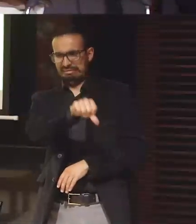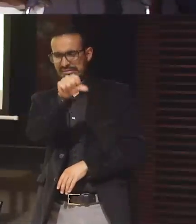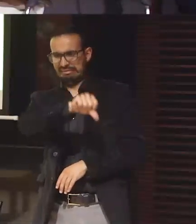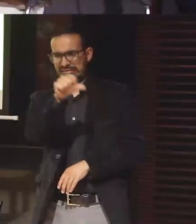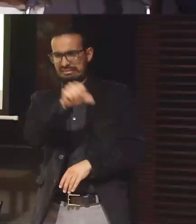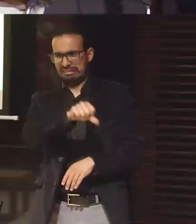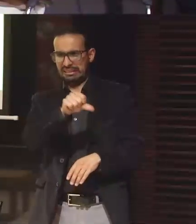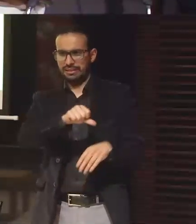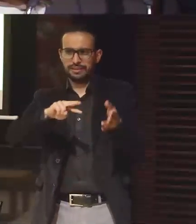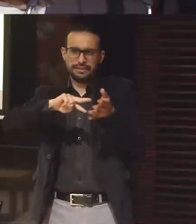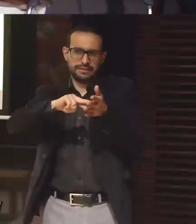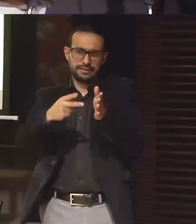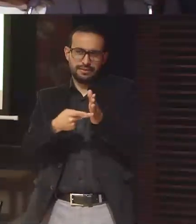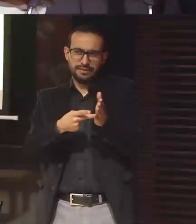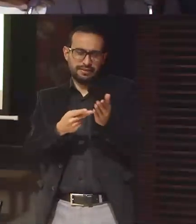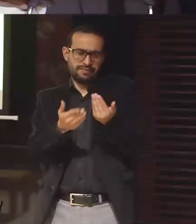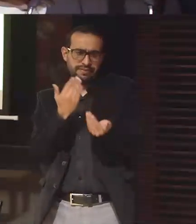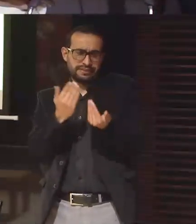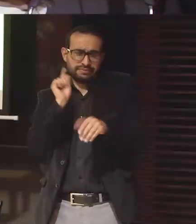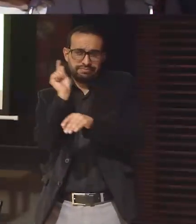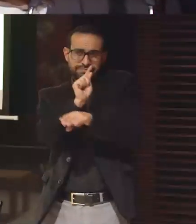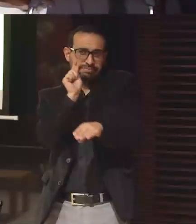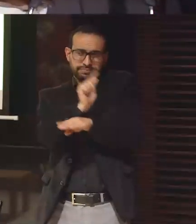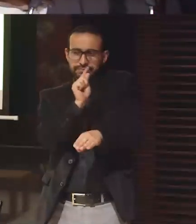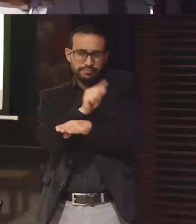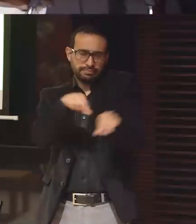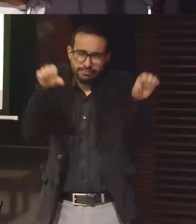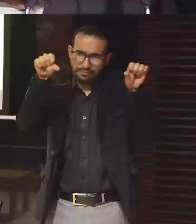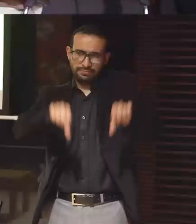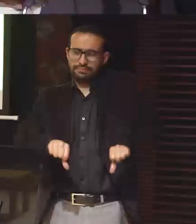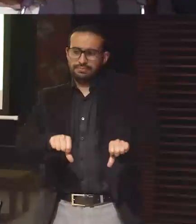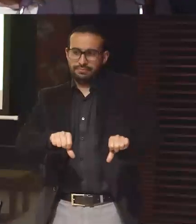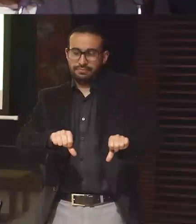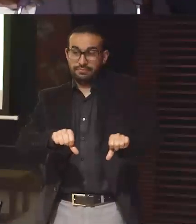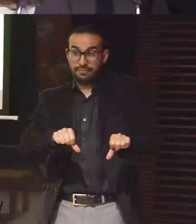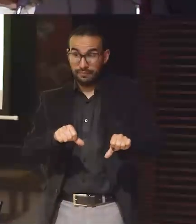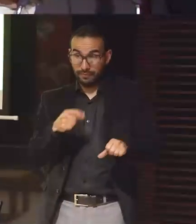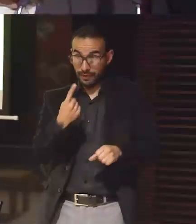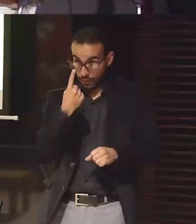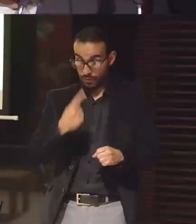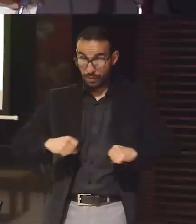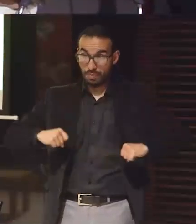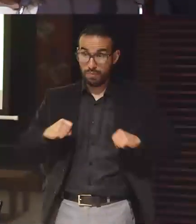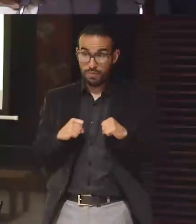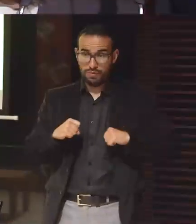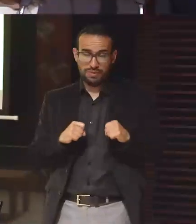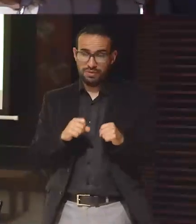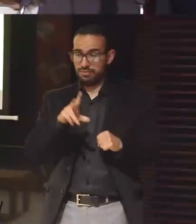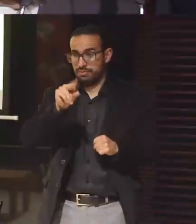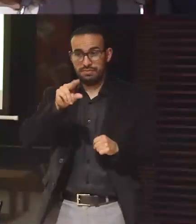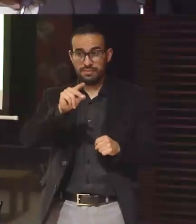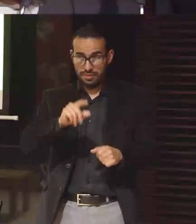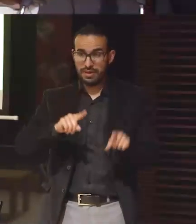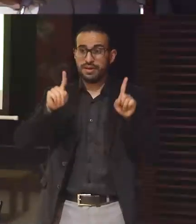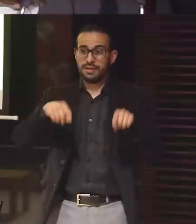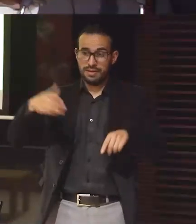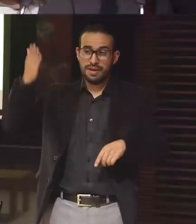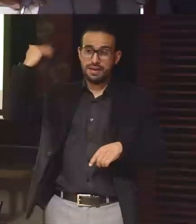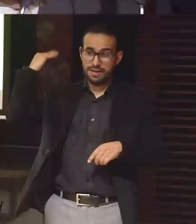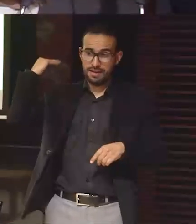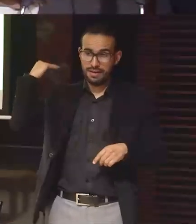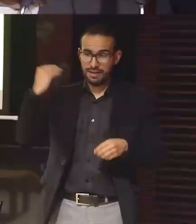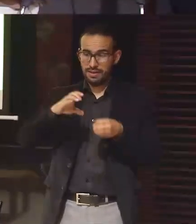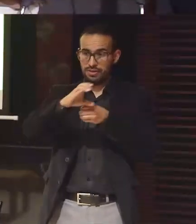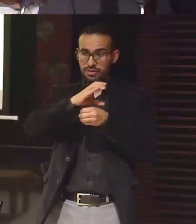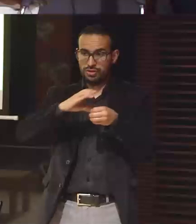fácil atacarlo. Y eso no es solo algo que le ha pasado a Bogotá, algo que le pasó a Santiago de Chile con su